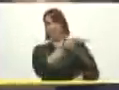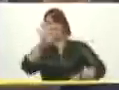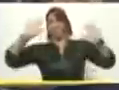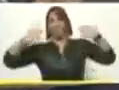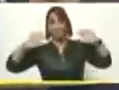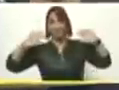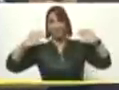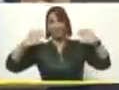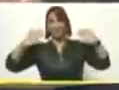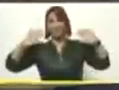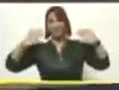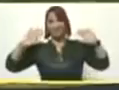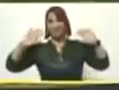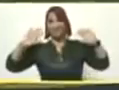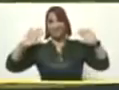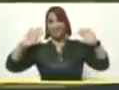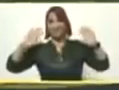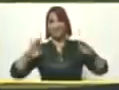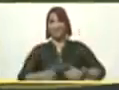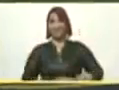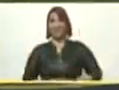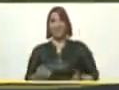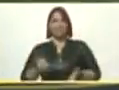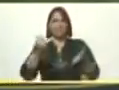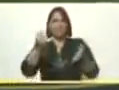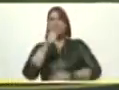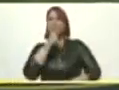Porque esos son los graves americanos